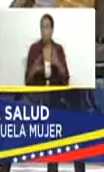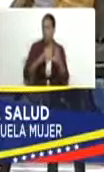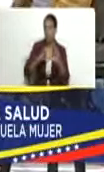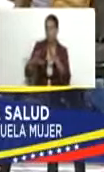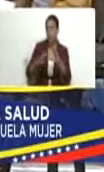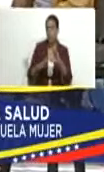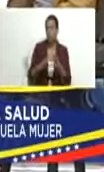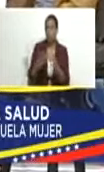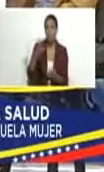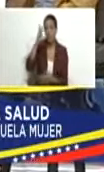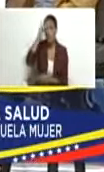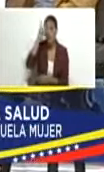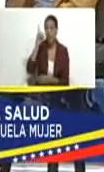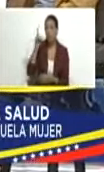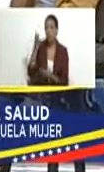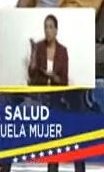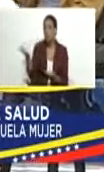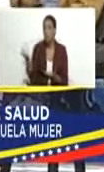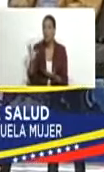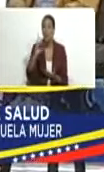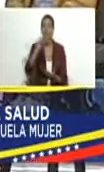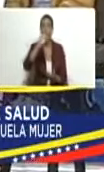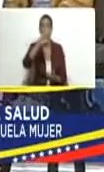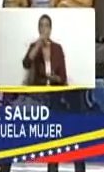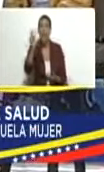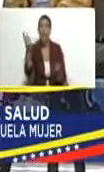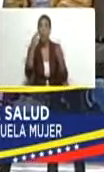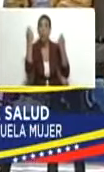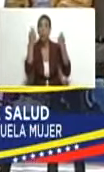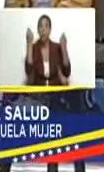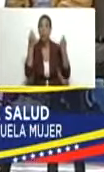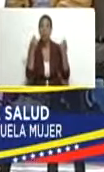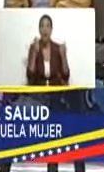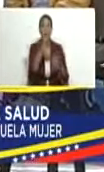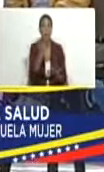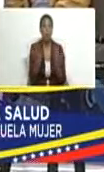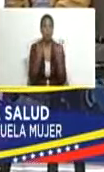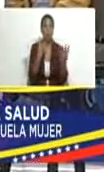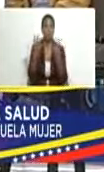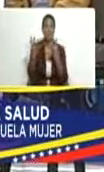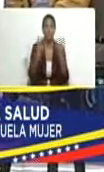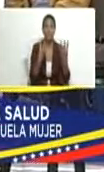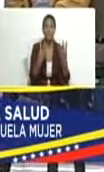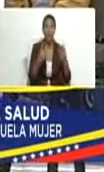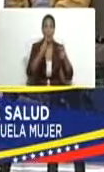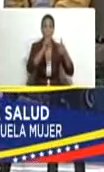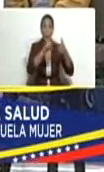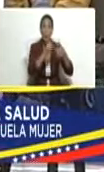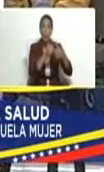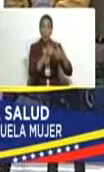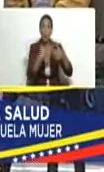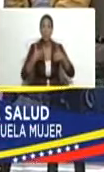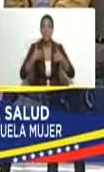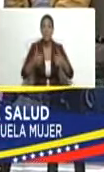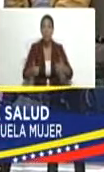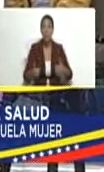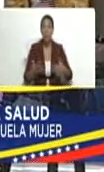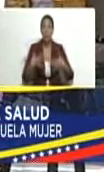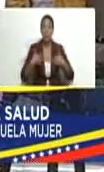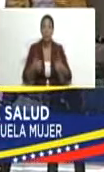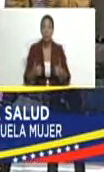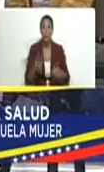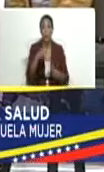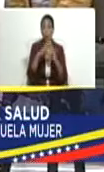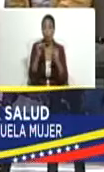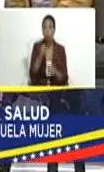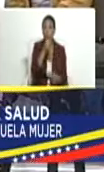Compañera Delis, compañera Magali, de la jornada. Hoy tenemos una gran jornada del vértice número uno, ¿verdad? ¿No tiene